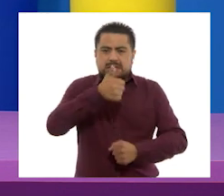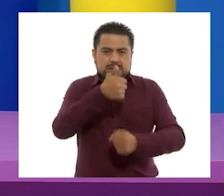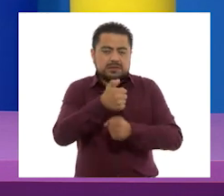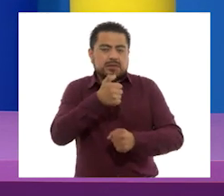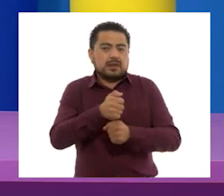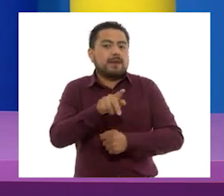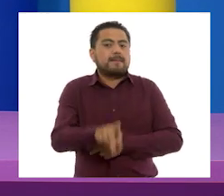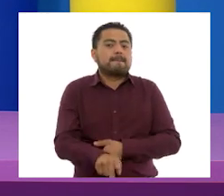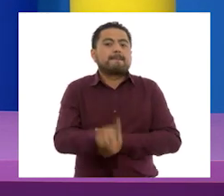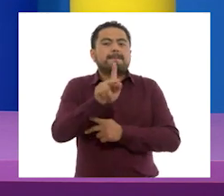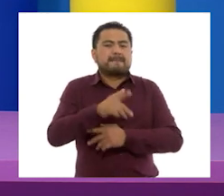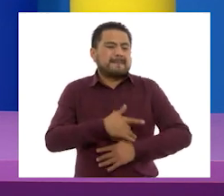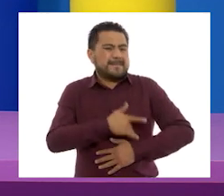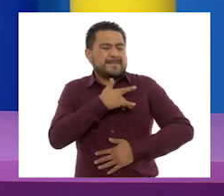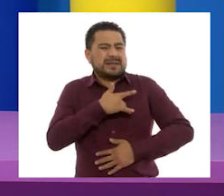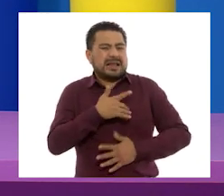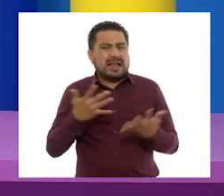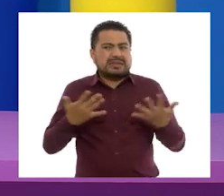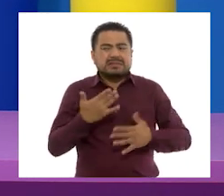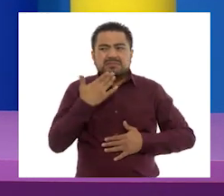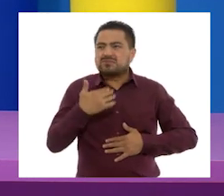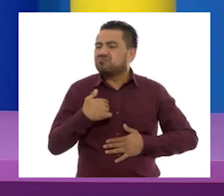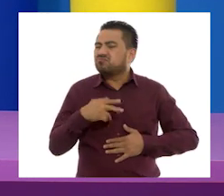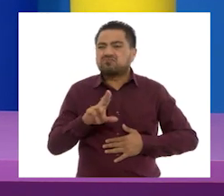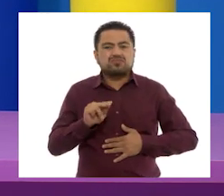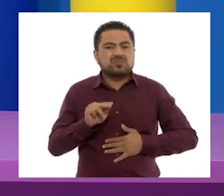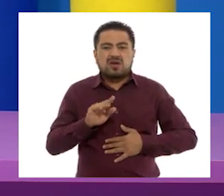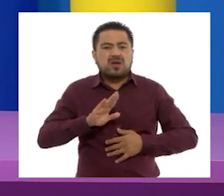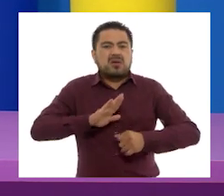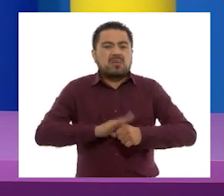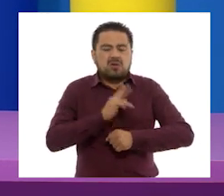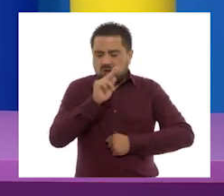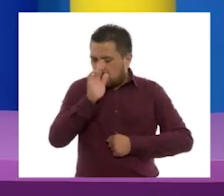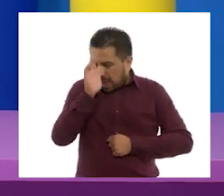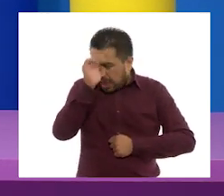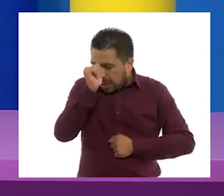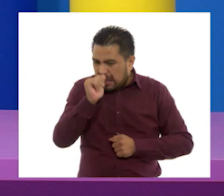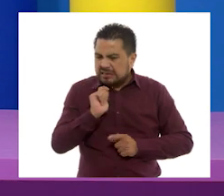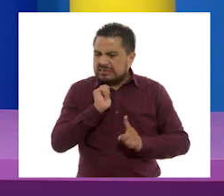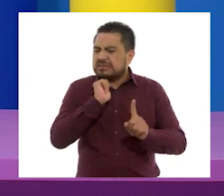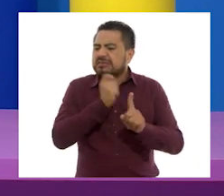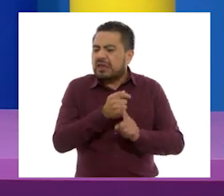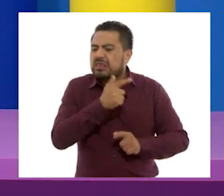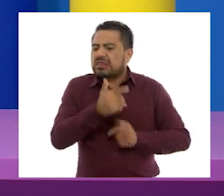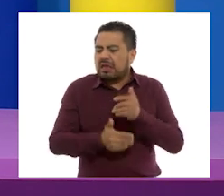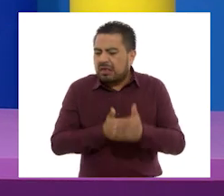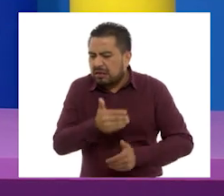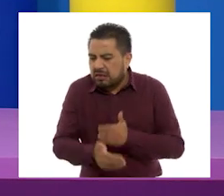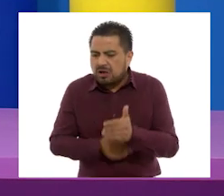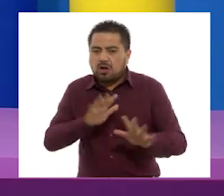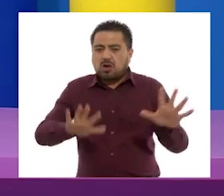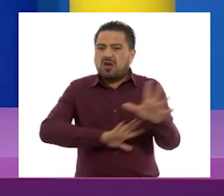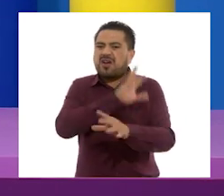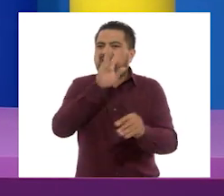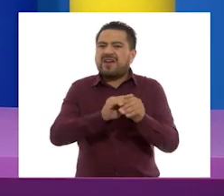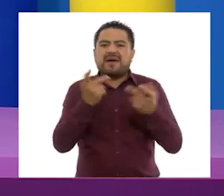Pero siento que no lo hice muy bien porque no me acordaba de lo que seguía. Y todo lo que